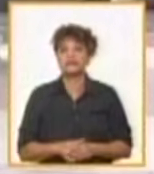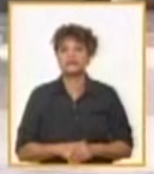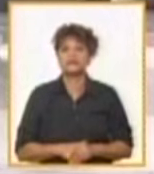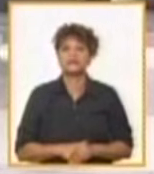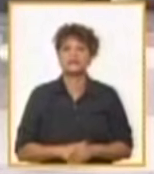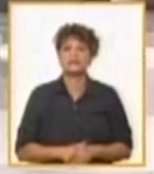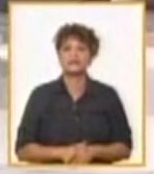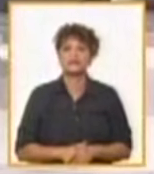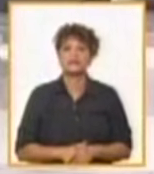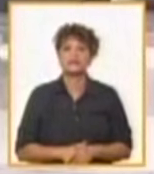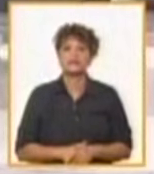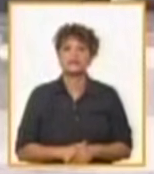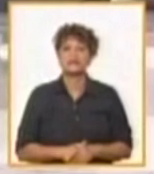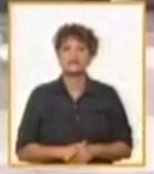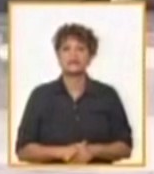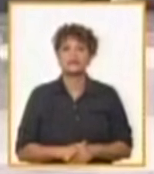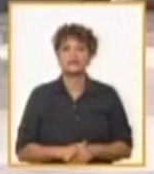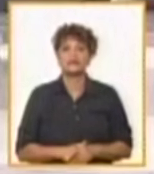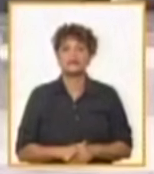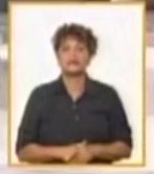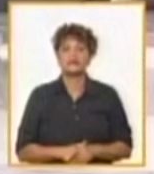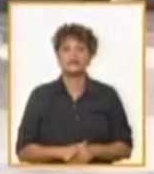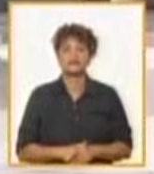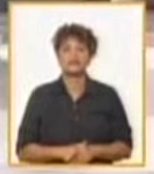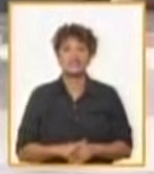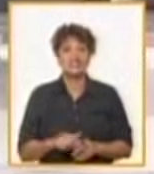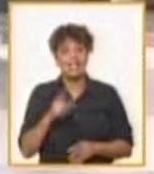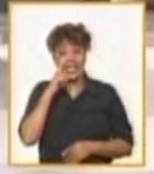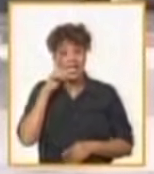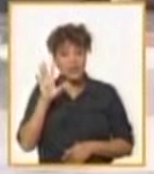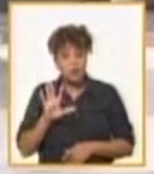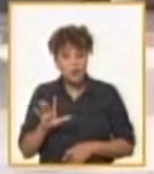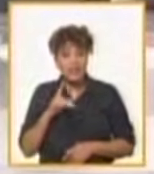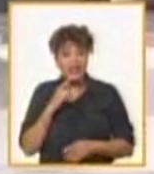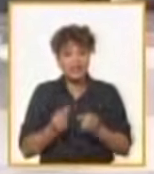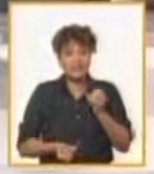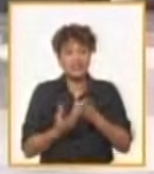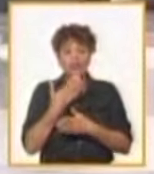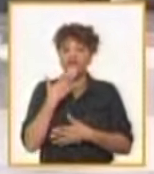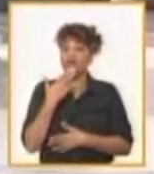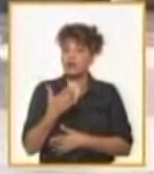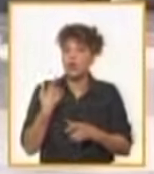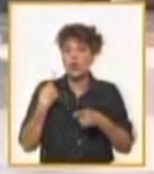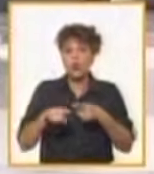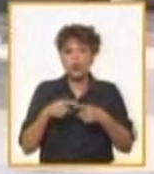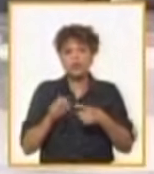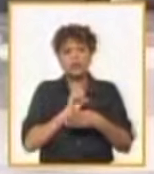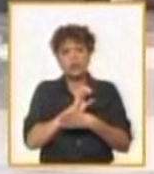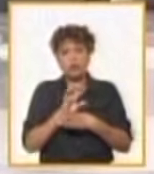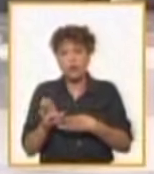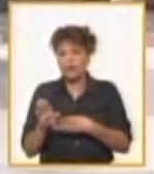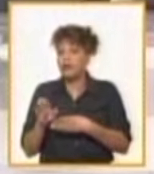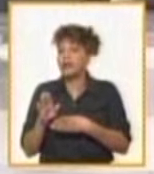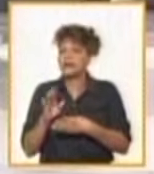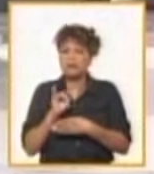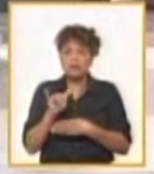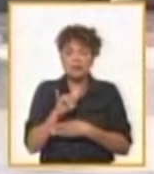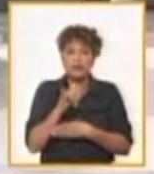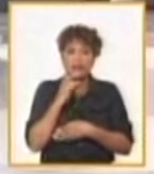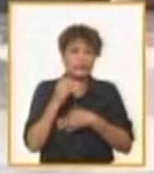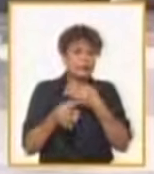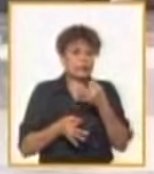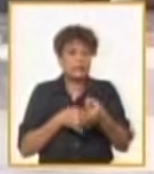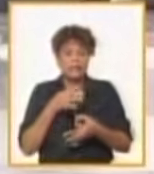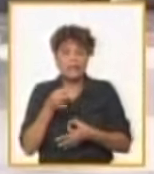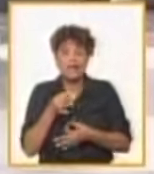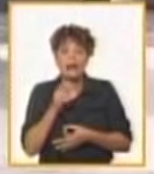Así se forjó el acero, o sea, son todas novelas que tienen un gran mérito y hay otras obras que tienen mérito, de la ensayística incluso. Pero el